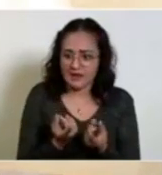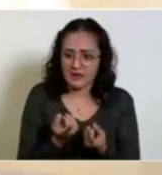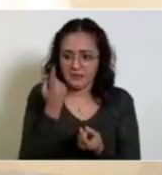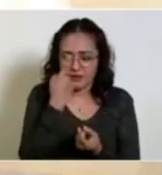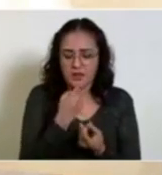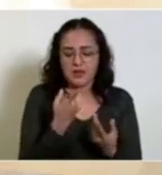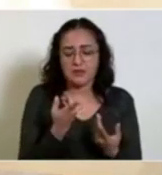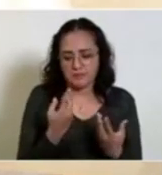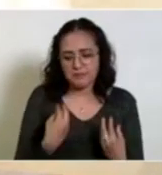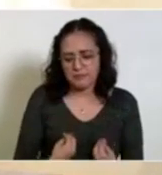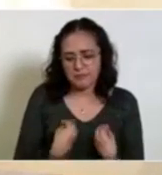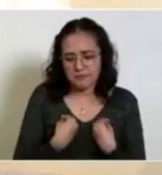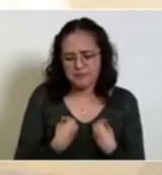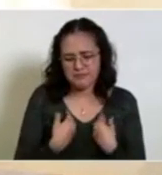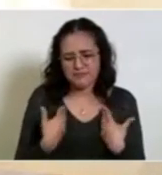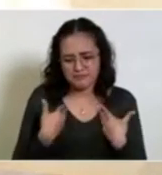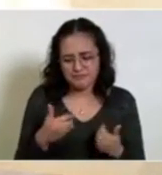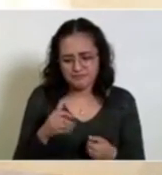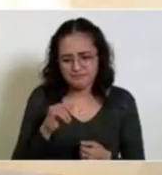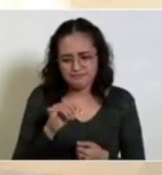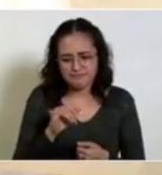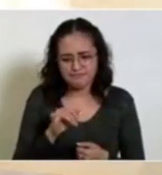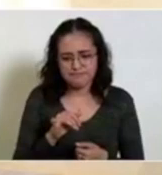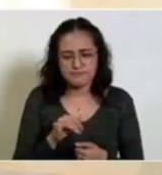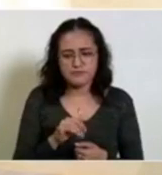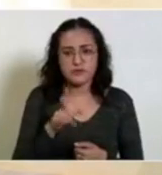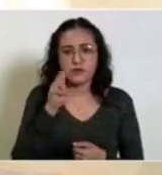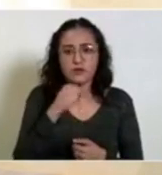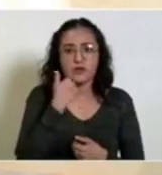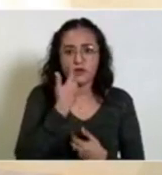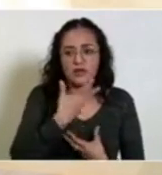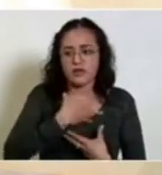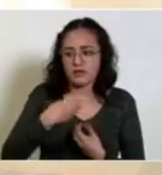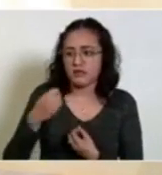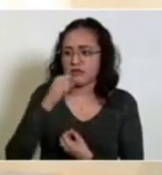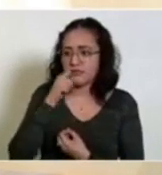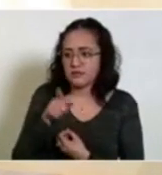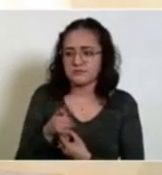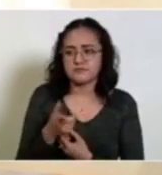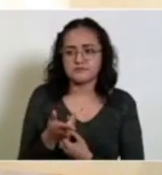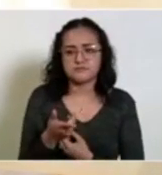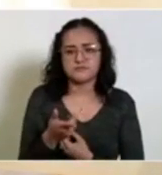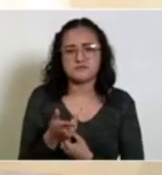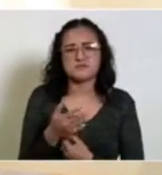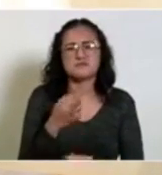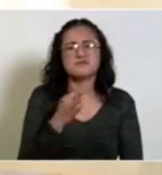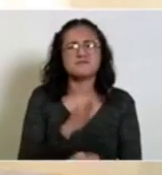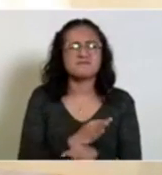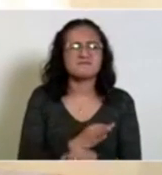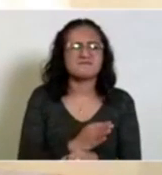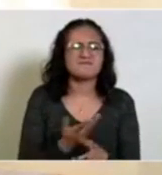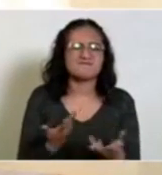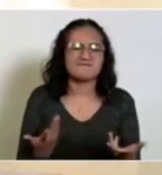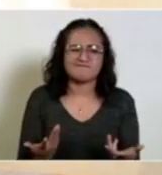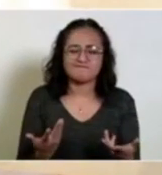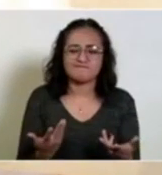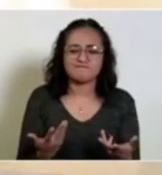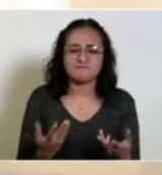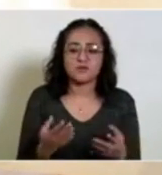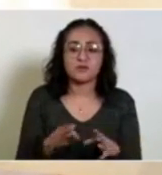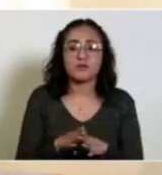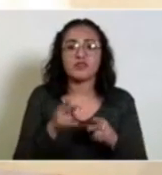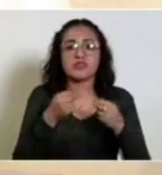sobrevivir para no recibir el contagio tenemos fenómenos como el que los nietos